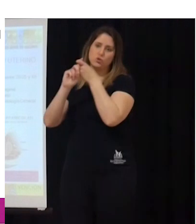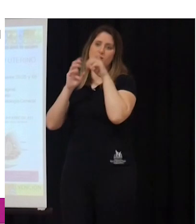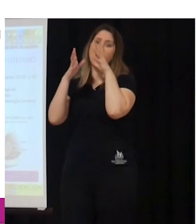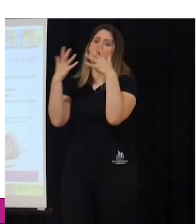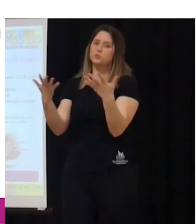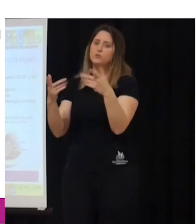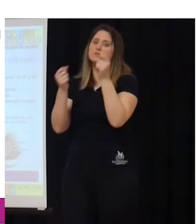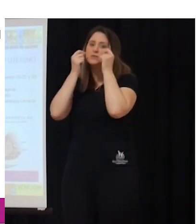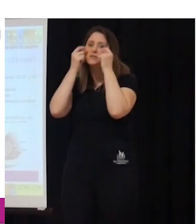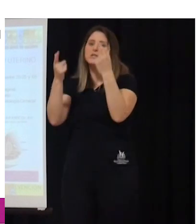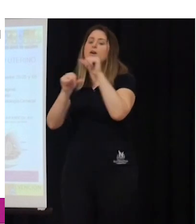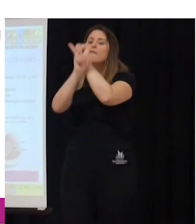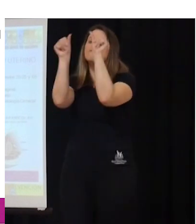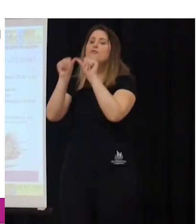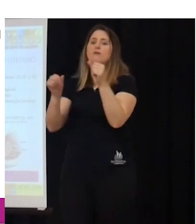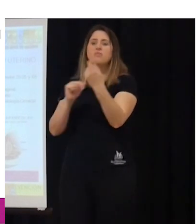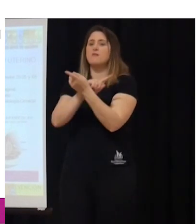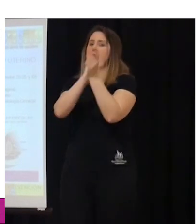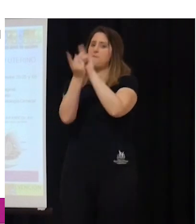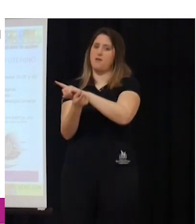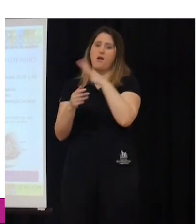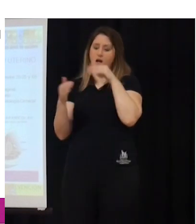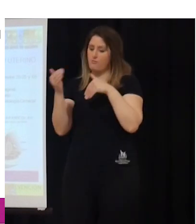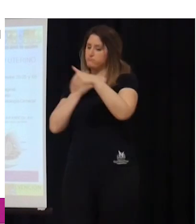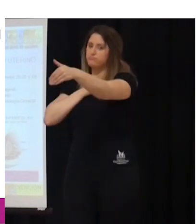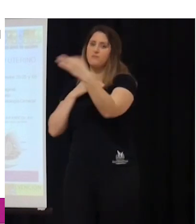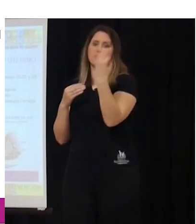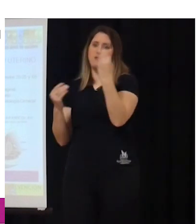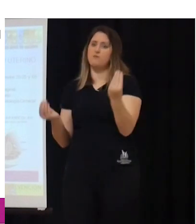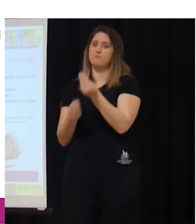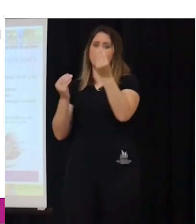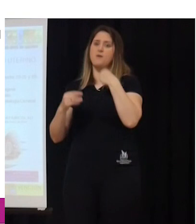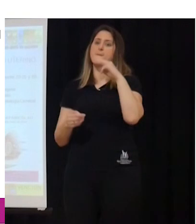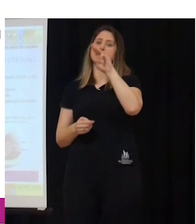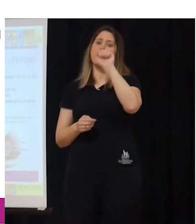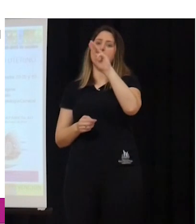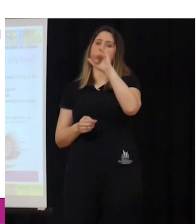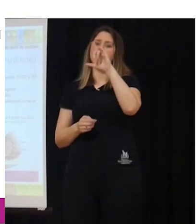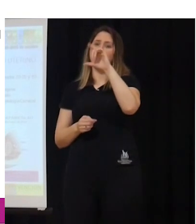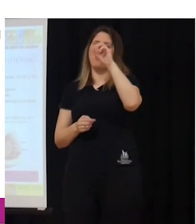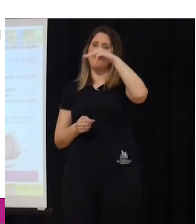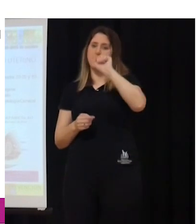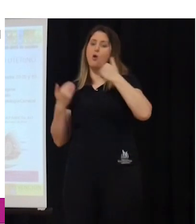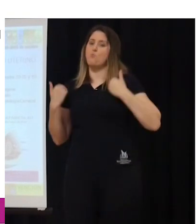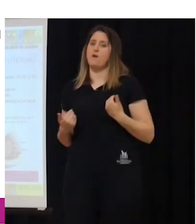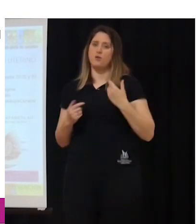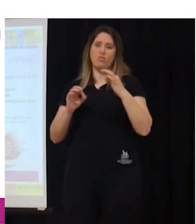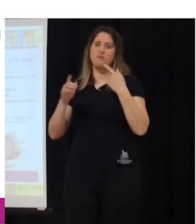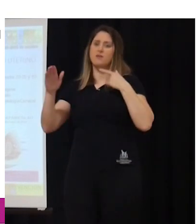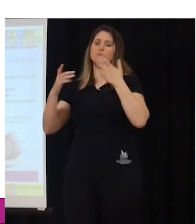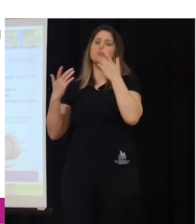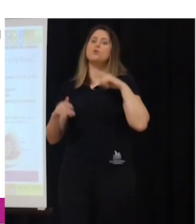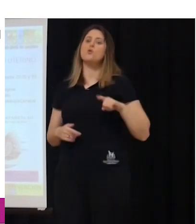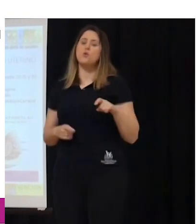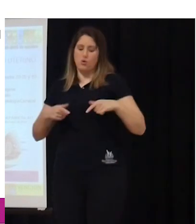actualidad entendemos que ese modelo tiene que cambiar a una determinación del virus del papiloma humano. Es imposible desarrollar un